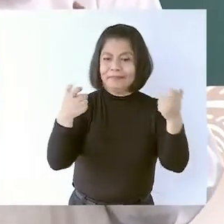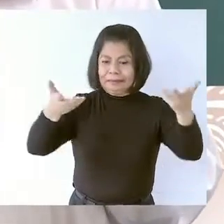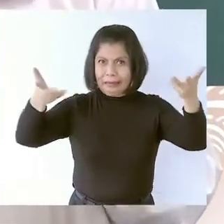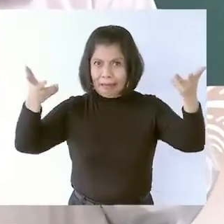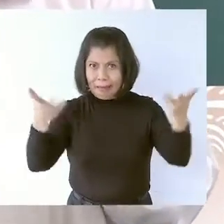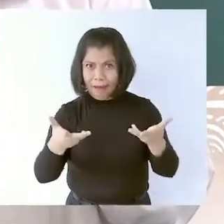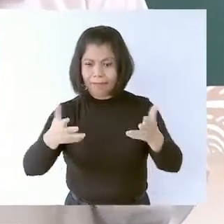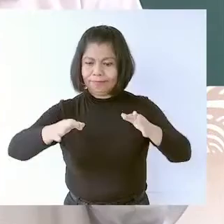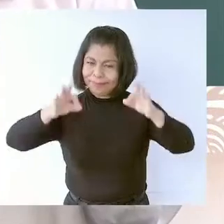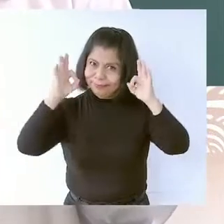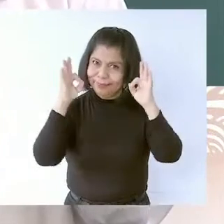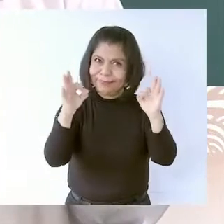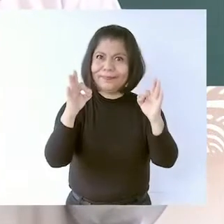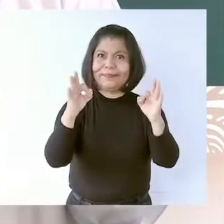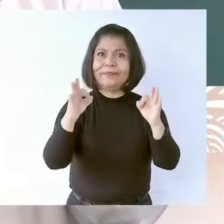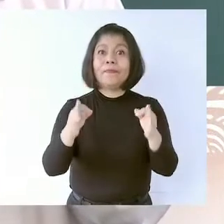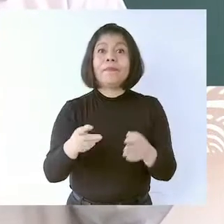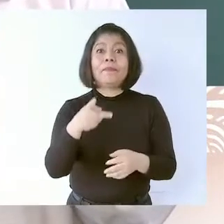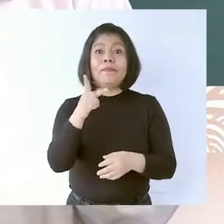documentado